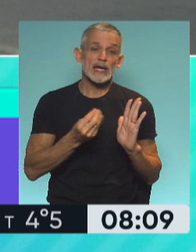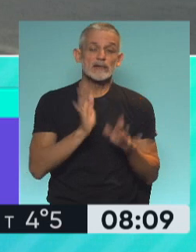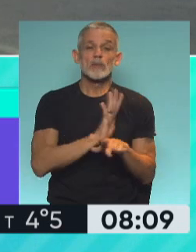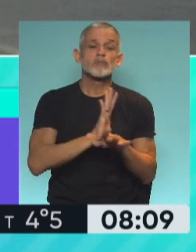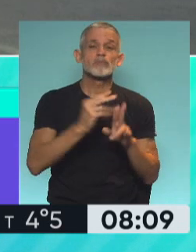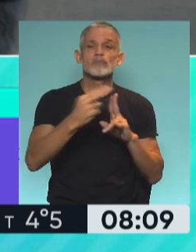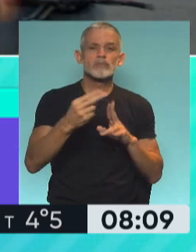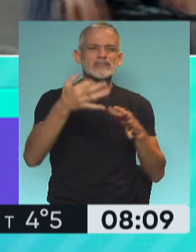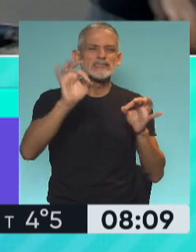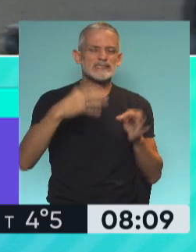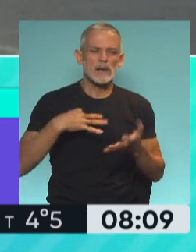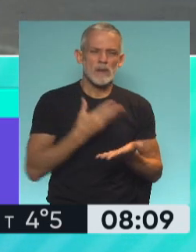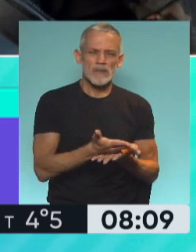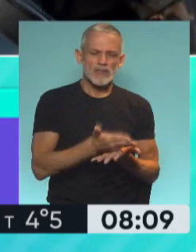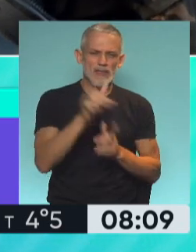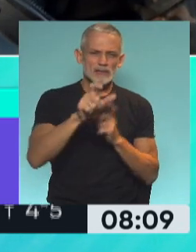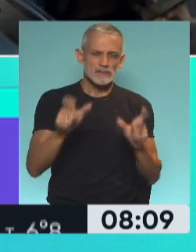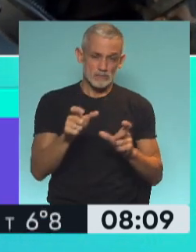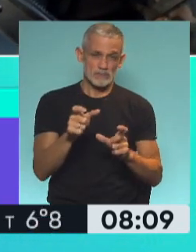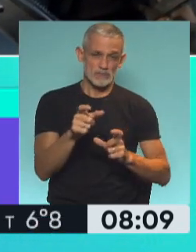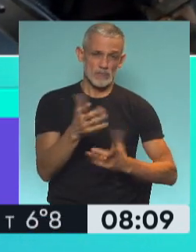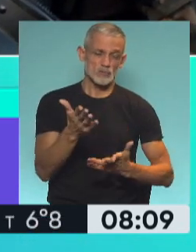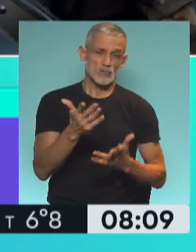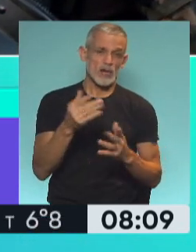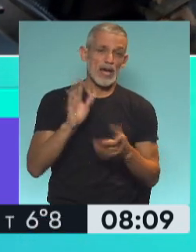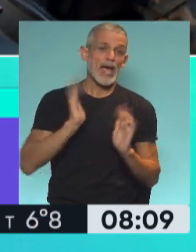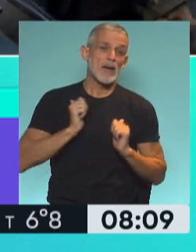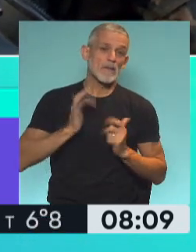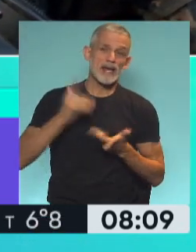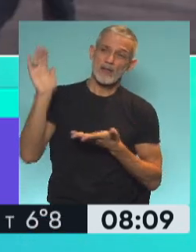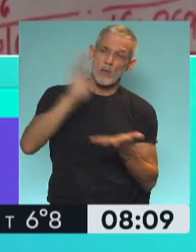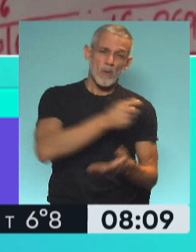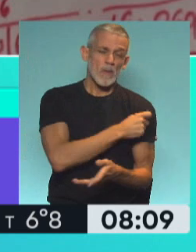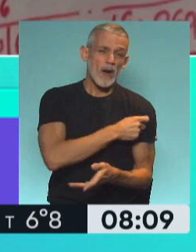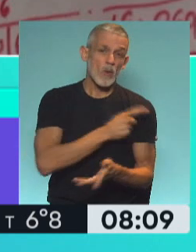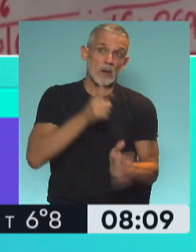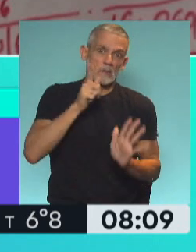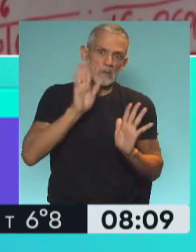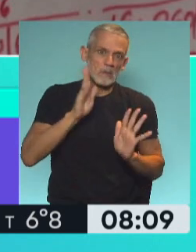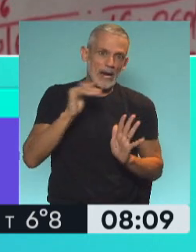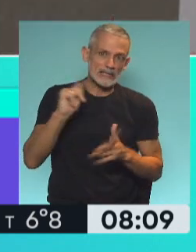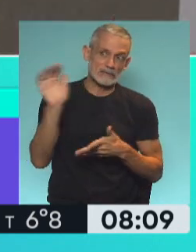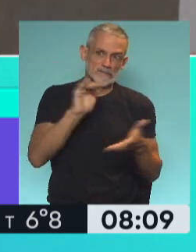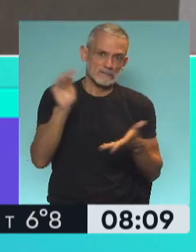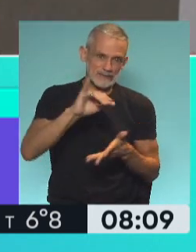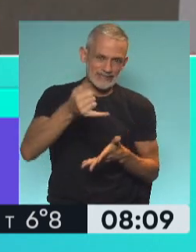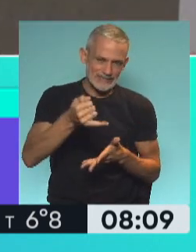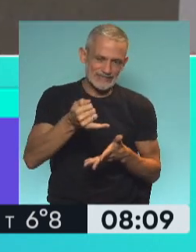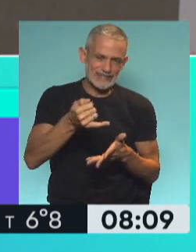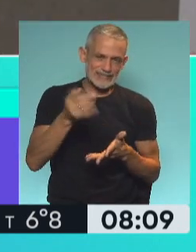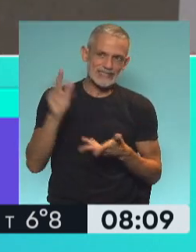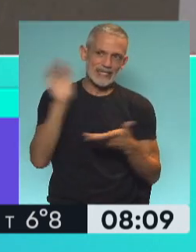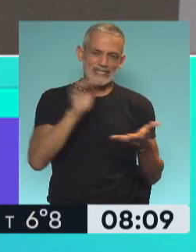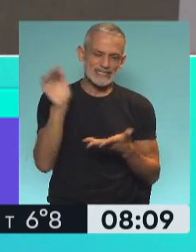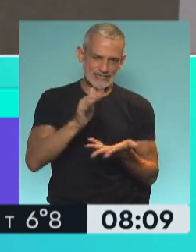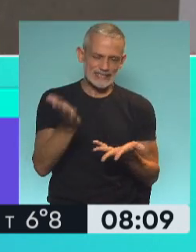para seguir salvando vidas y esperando que lleguen las vacunas, y que aparentemente ahora sí están